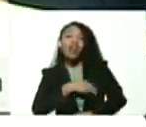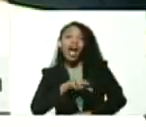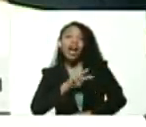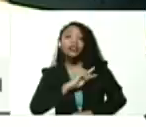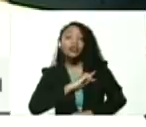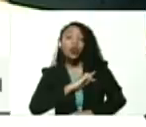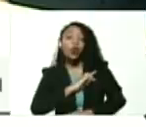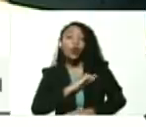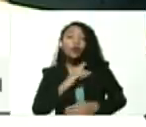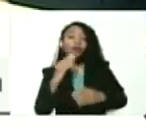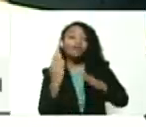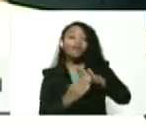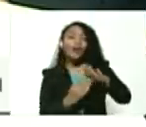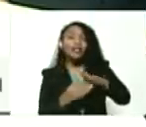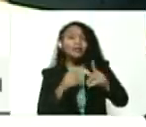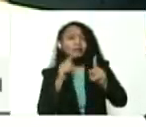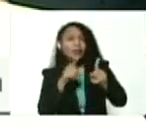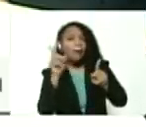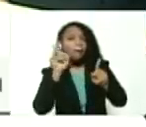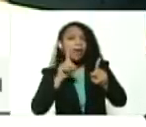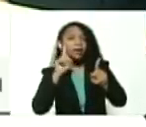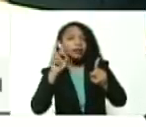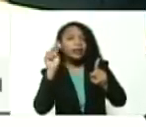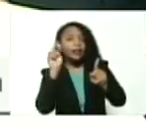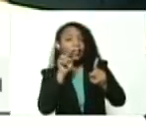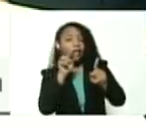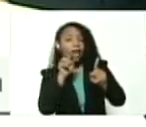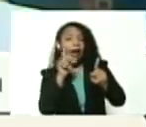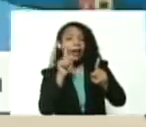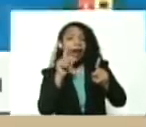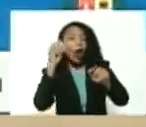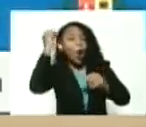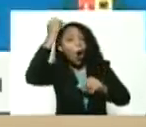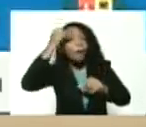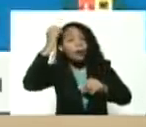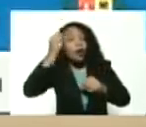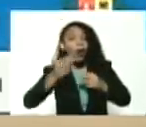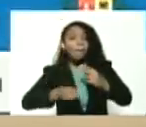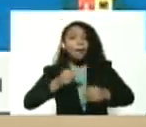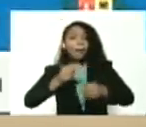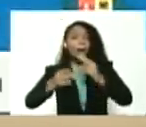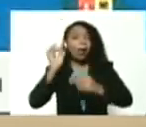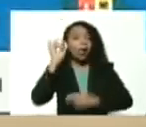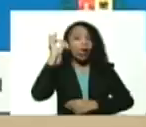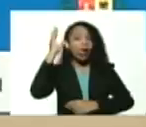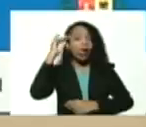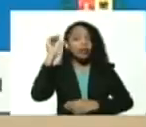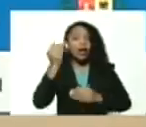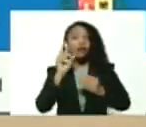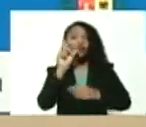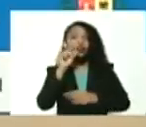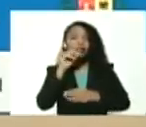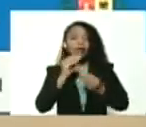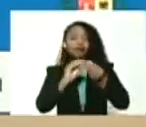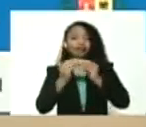falsedades, basado en mentiras y en matrices construidas a través del Twitter.